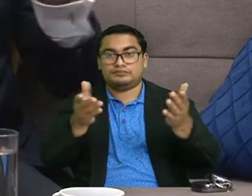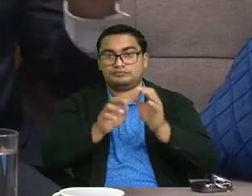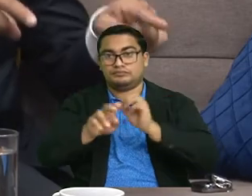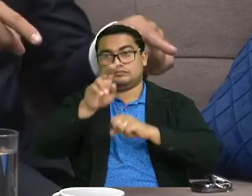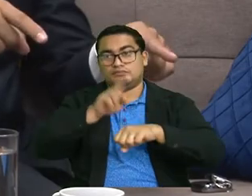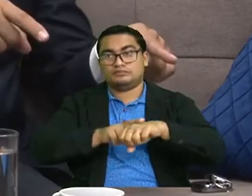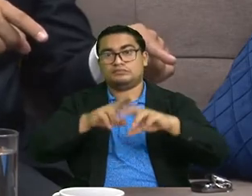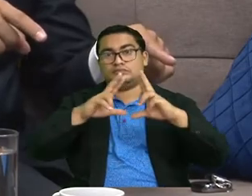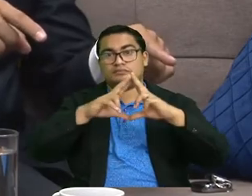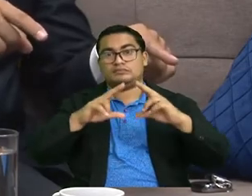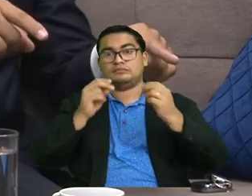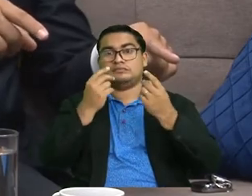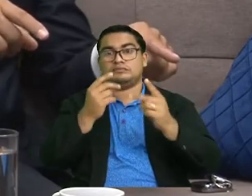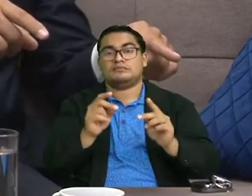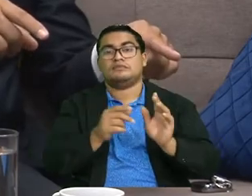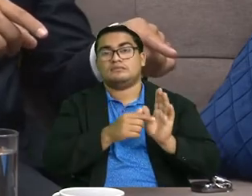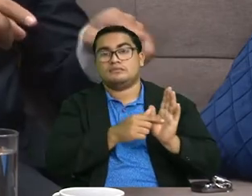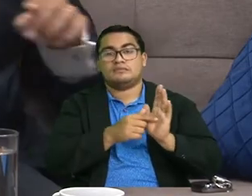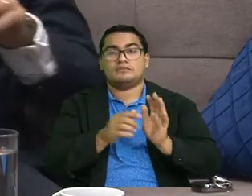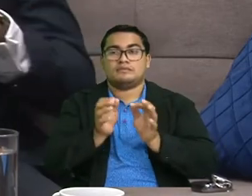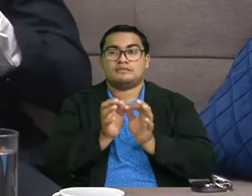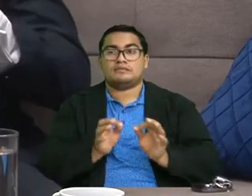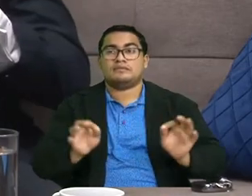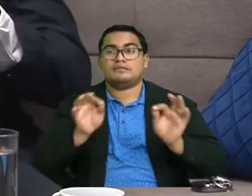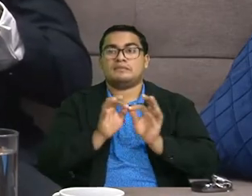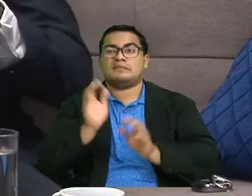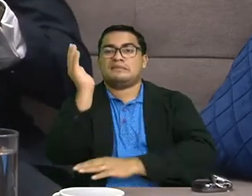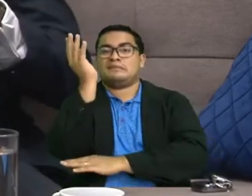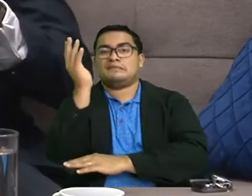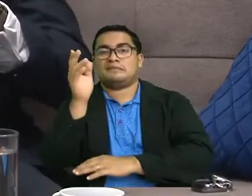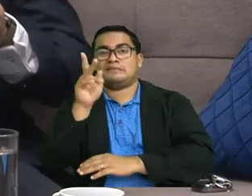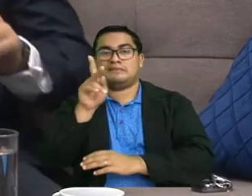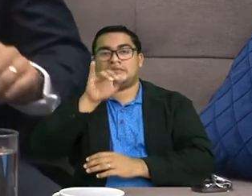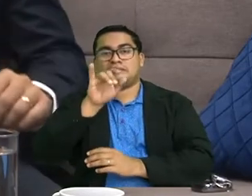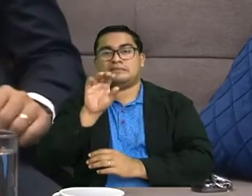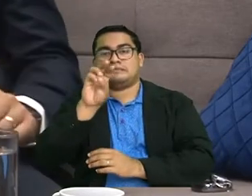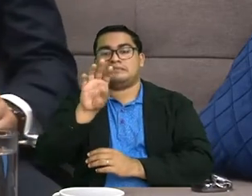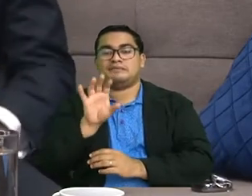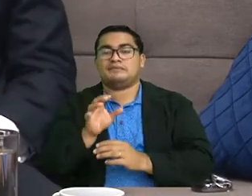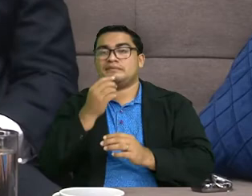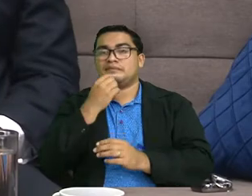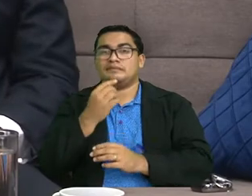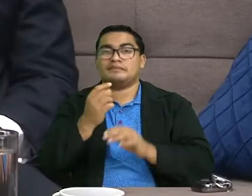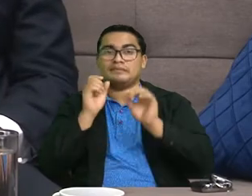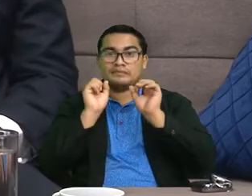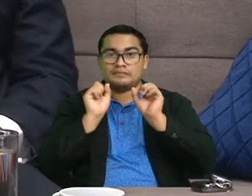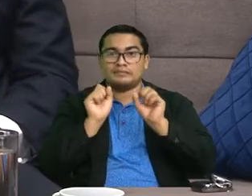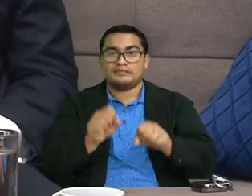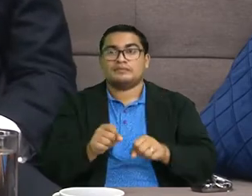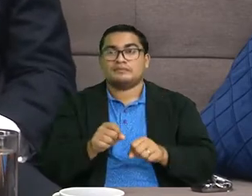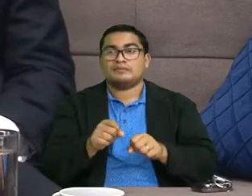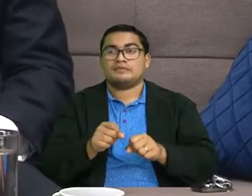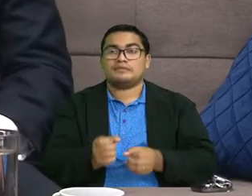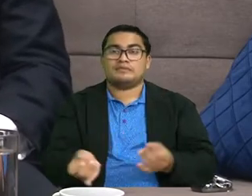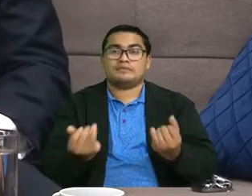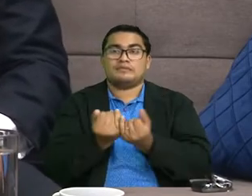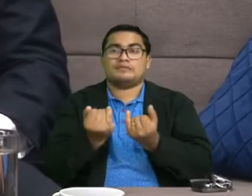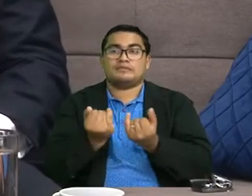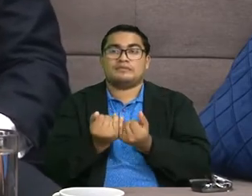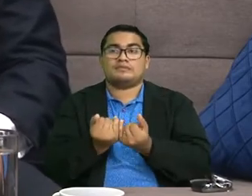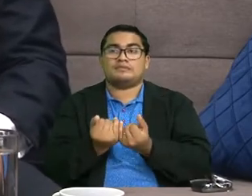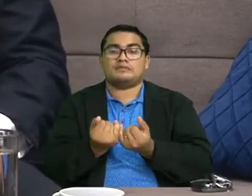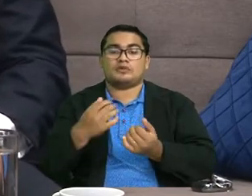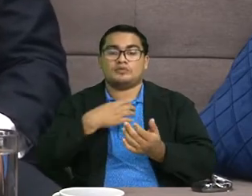pero particularmente a los exponentes que van a estar en la Expo PYME. Entonces, ellos van a tener la oportunidad incluso